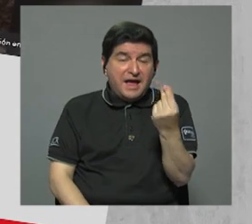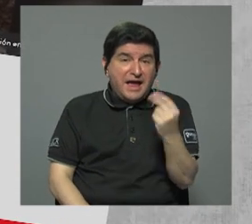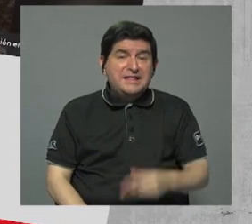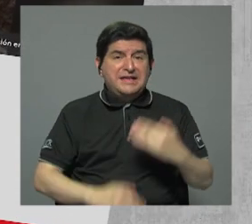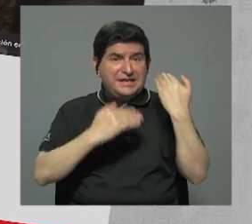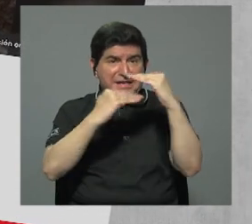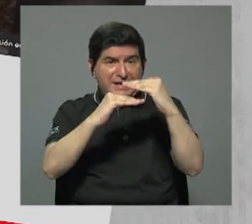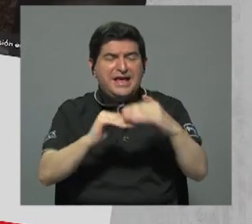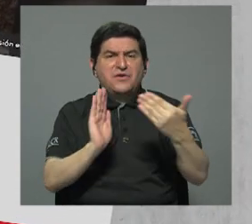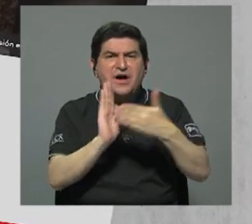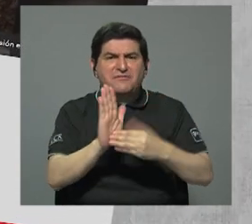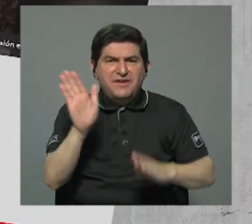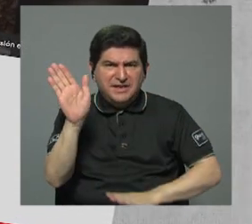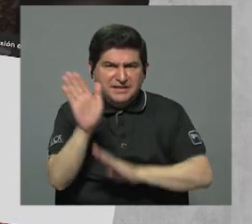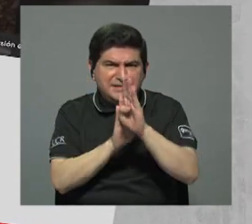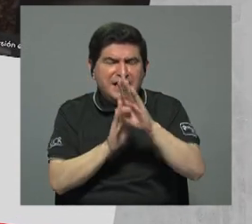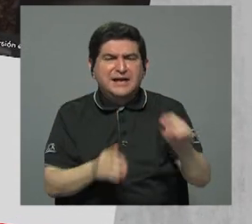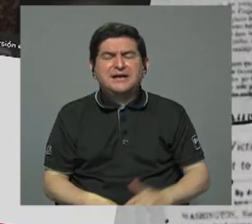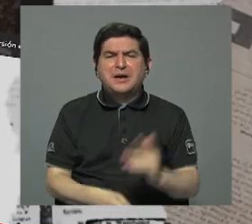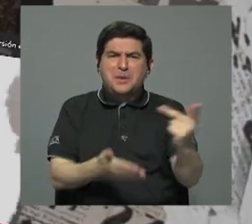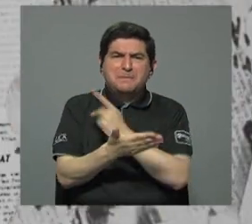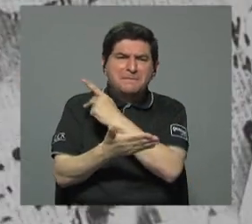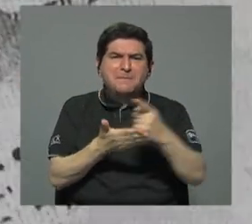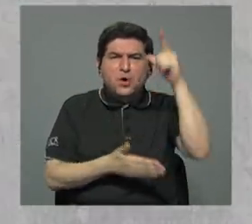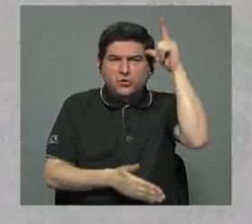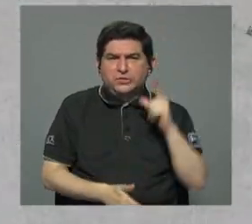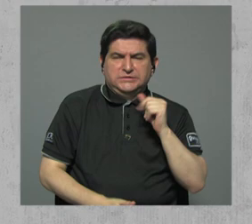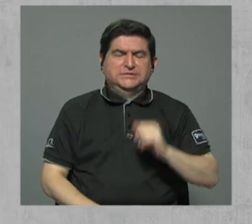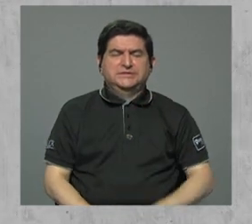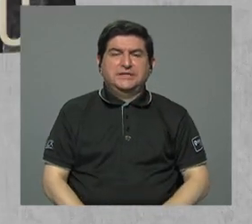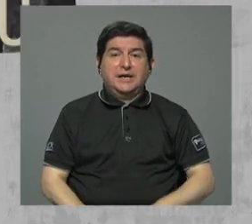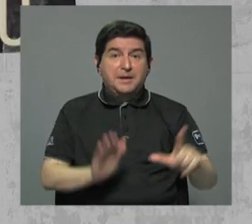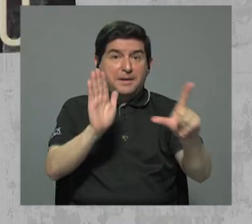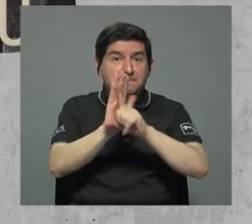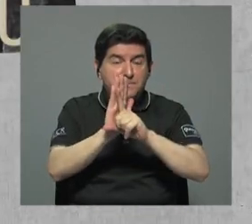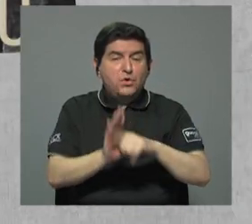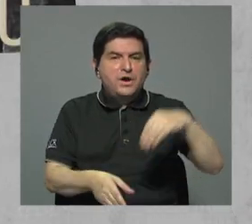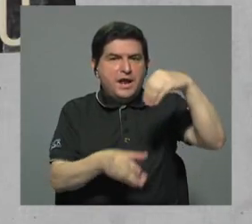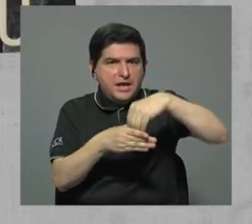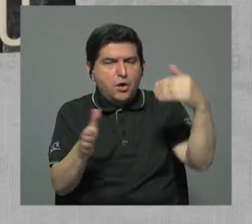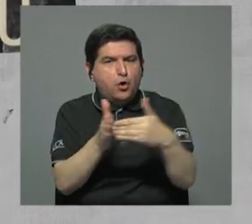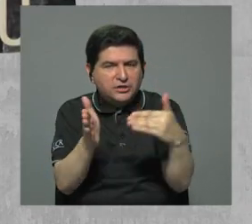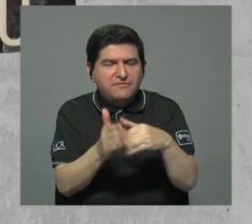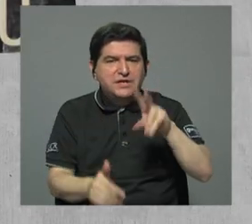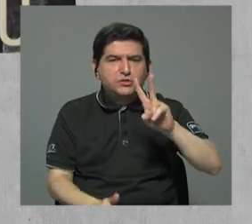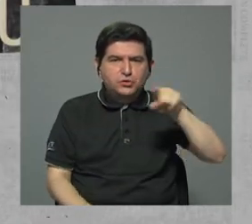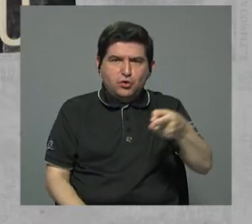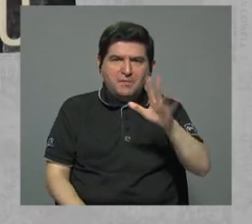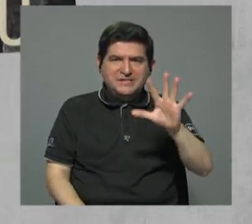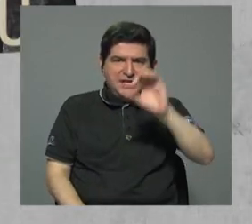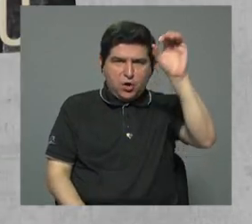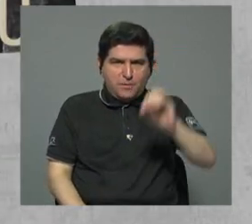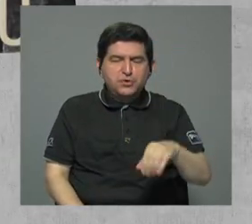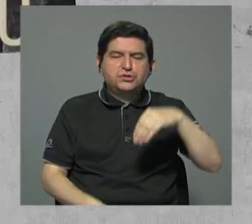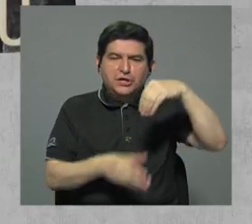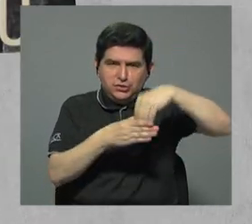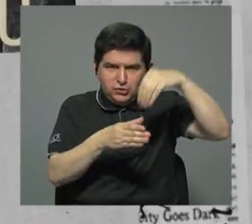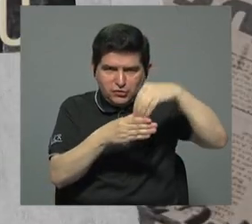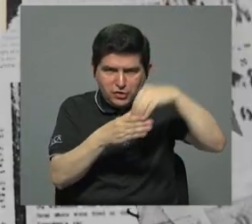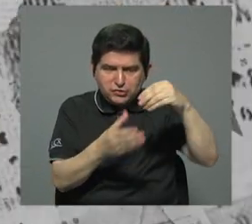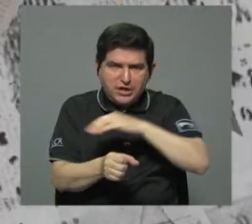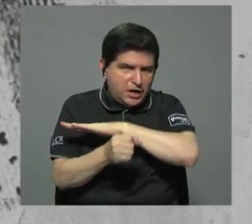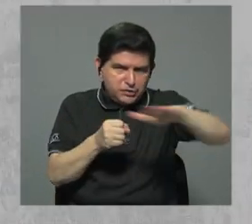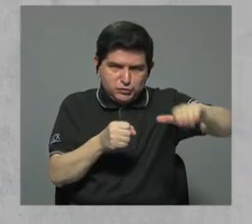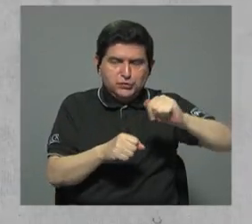Habdeba afectan el desarrollo de la provincia de Limón. Por ley, deben reinvertir el 2,5% de sus ingresos